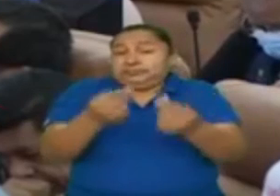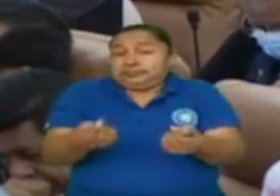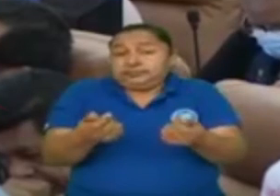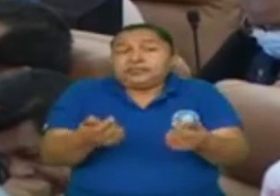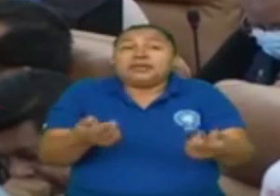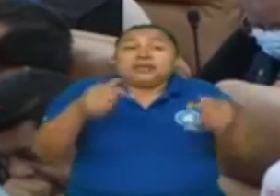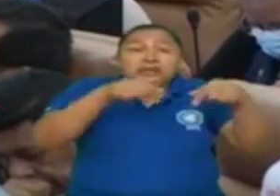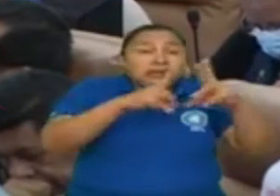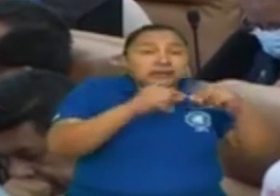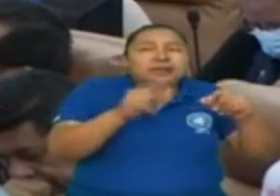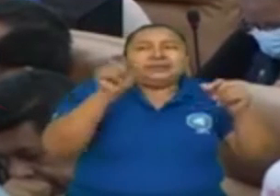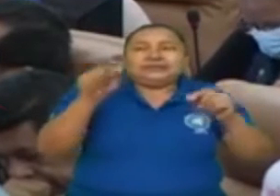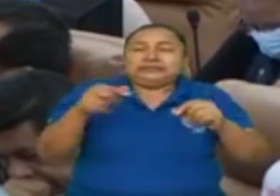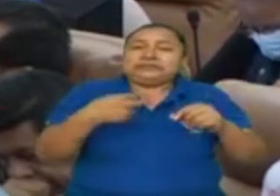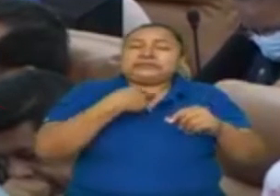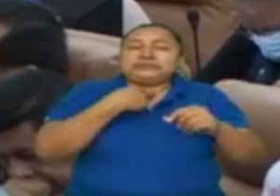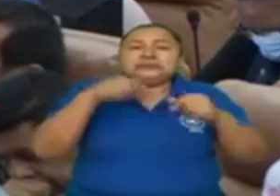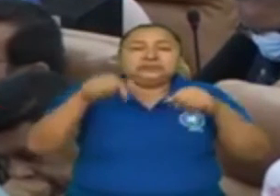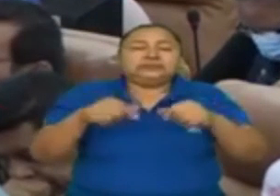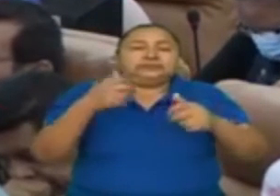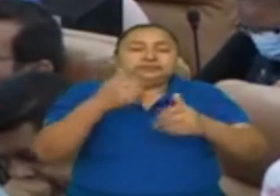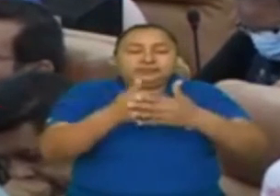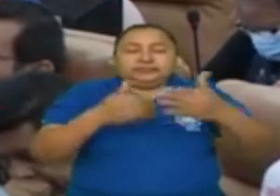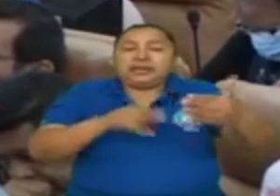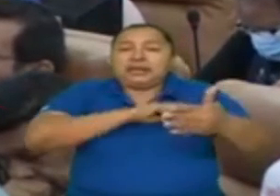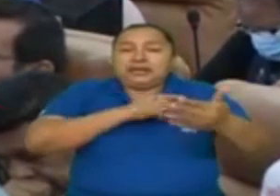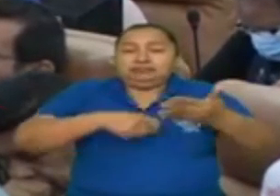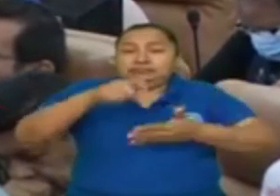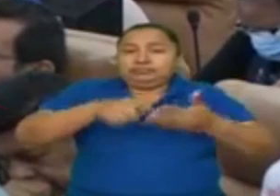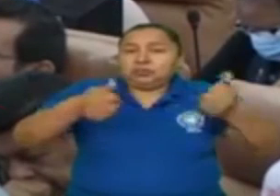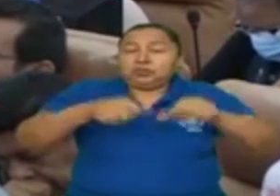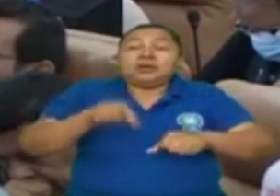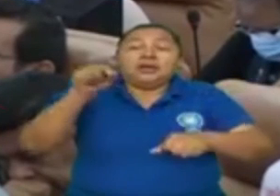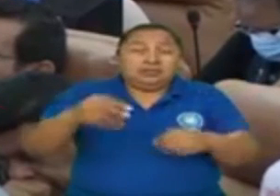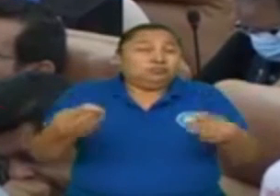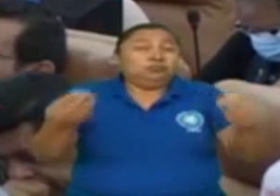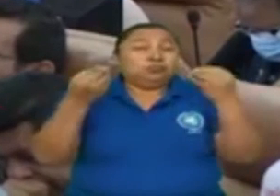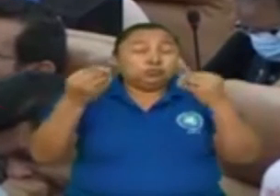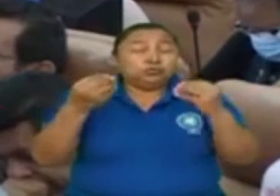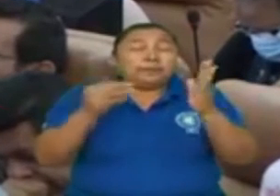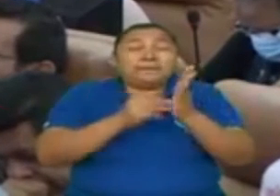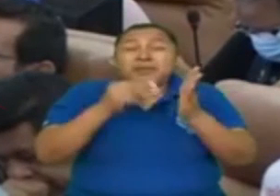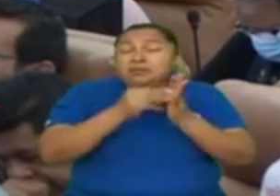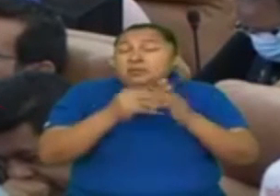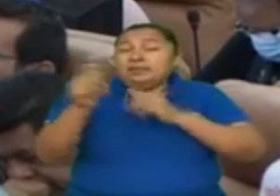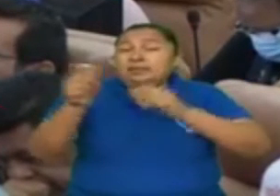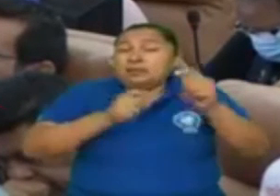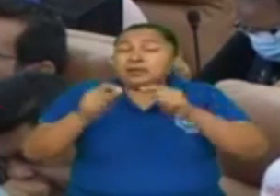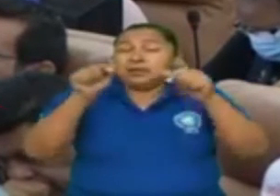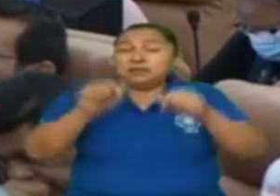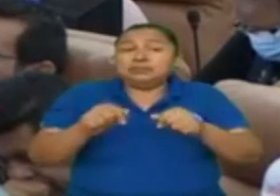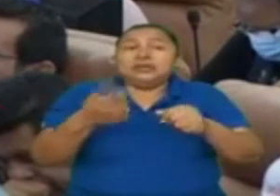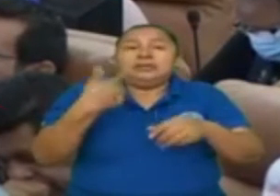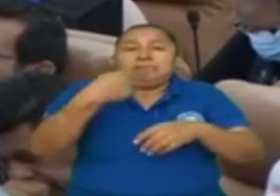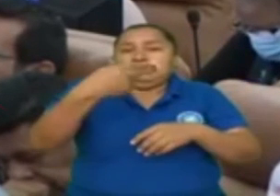sus contratos, donde hay cientos de billones de dólares en hipotecas, tarjetas, y también el mundo